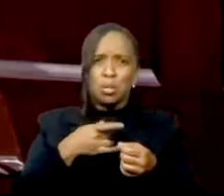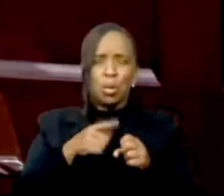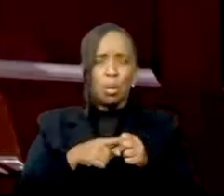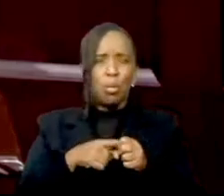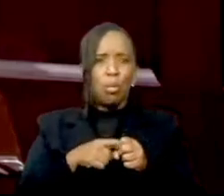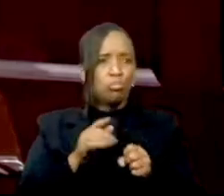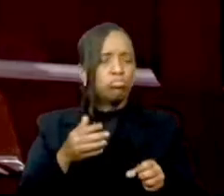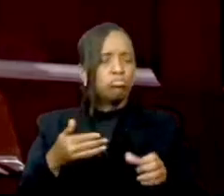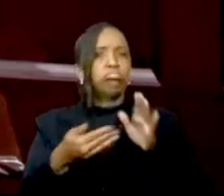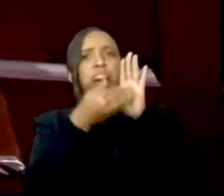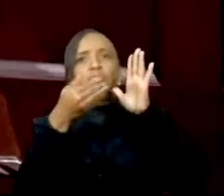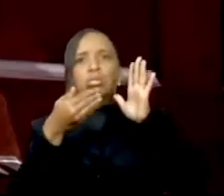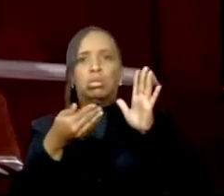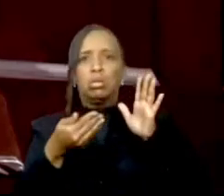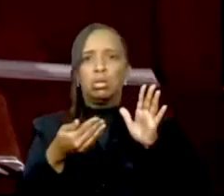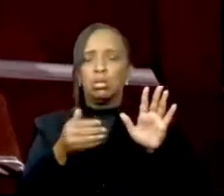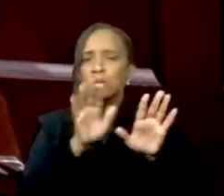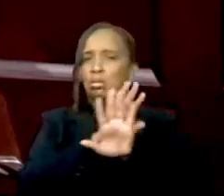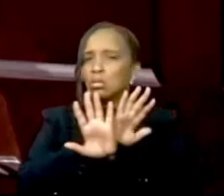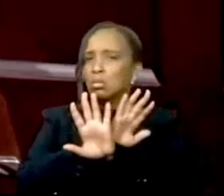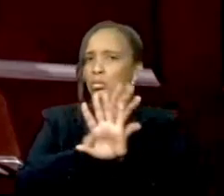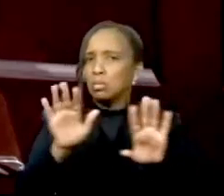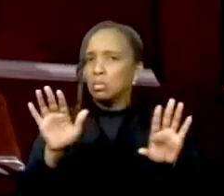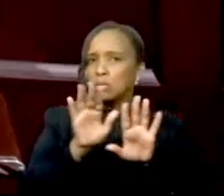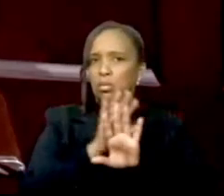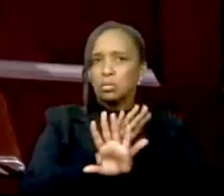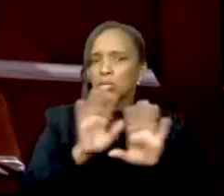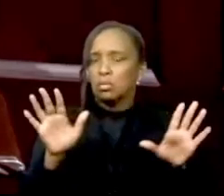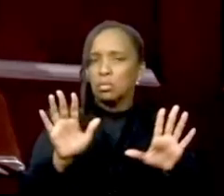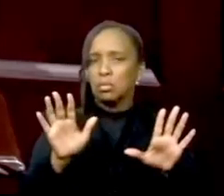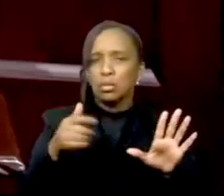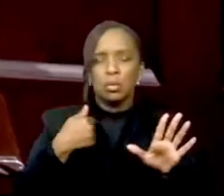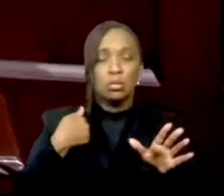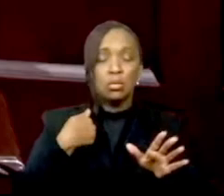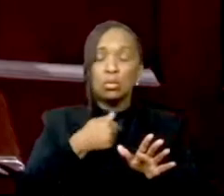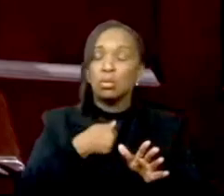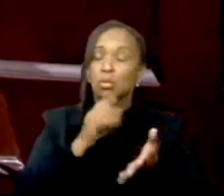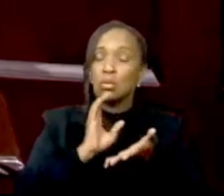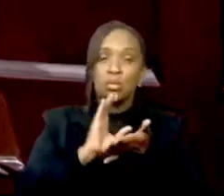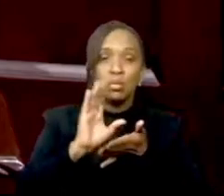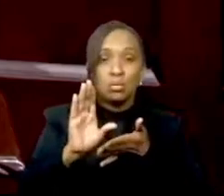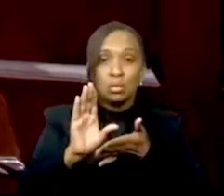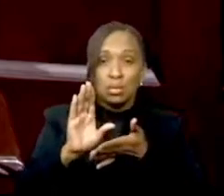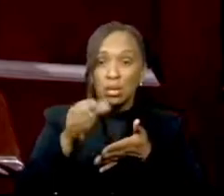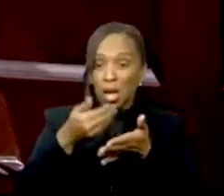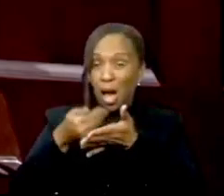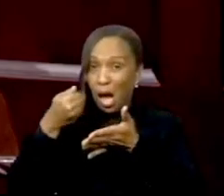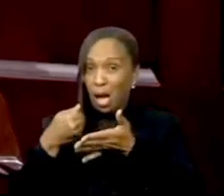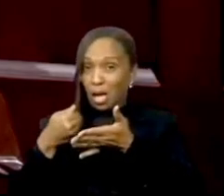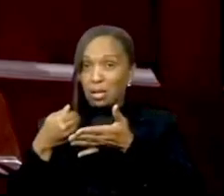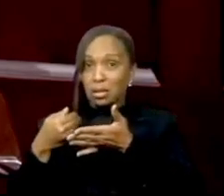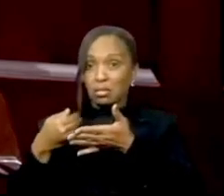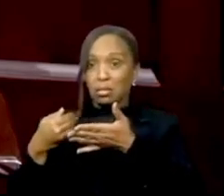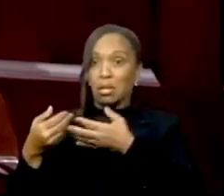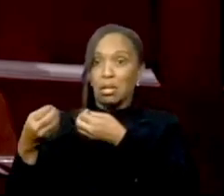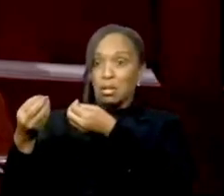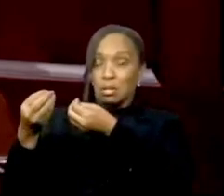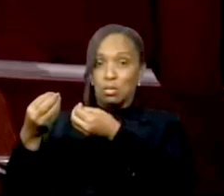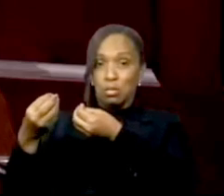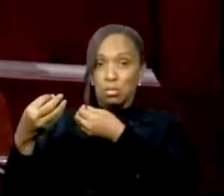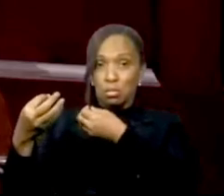en este momento, proponiendo algo que no estaba contemplado. Pero vamos más allá, presidente,